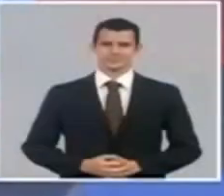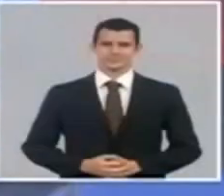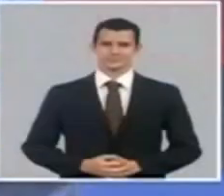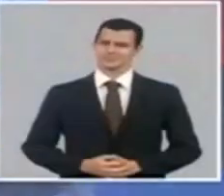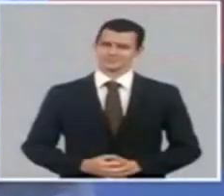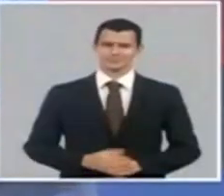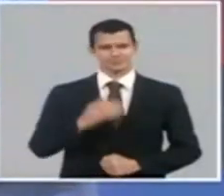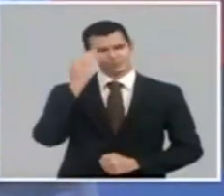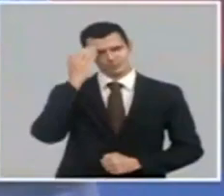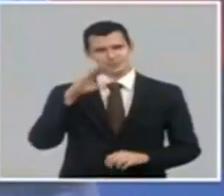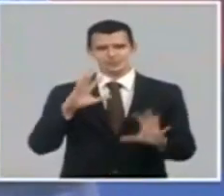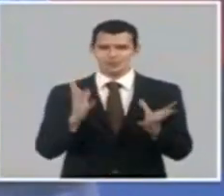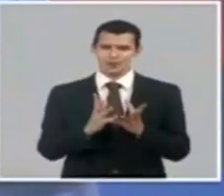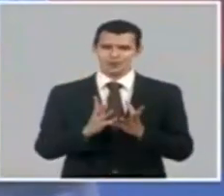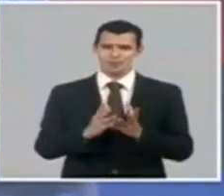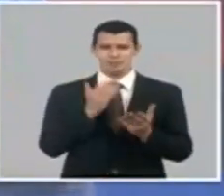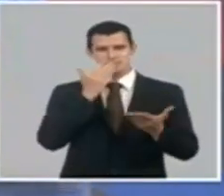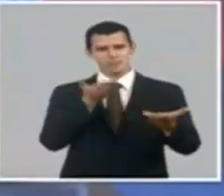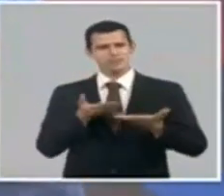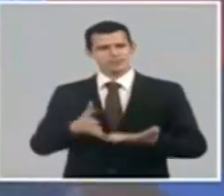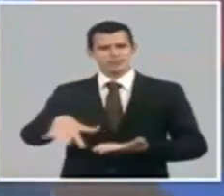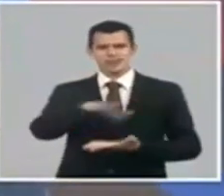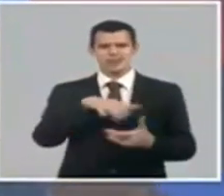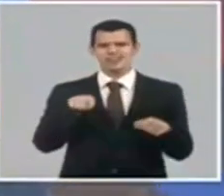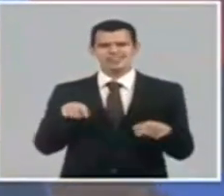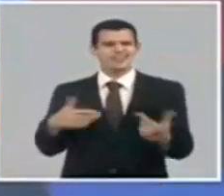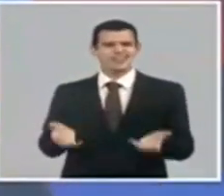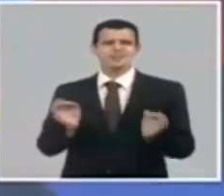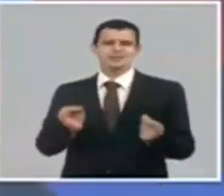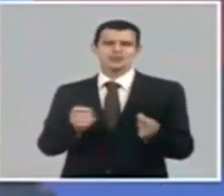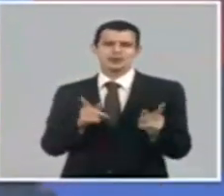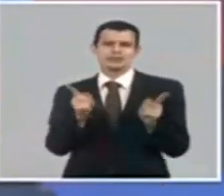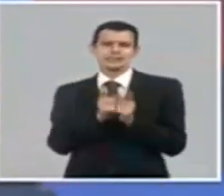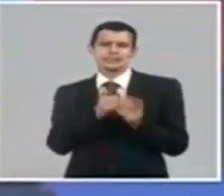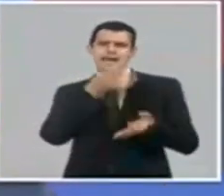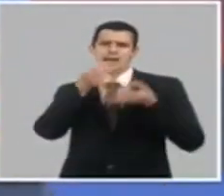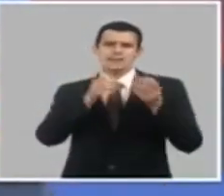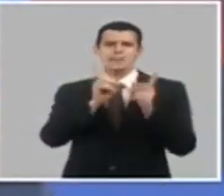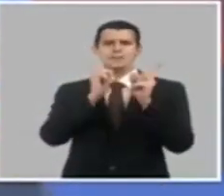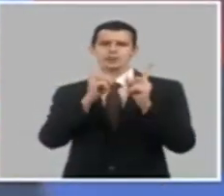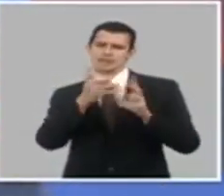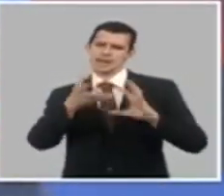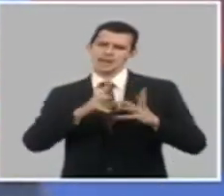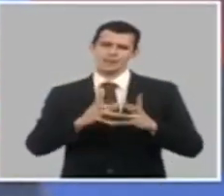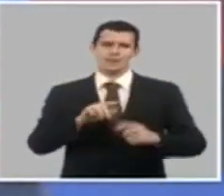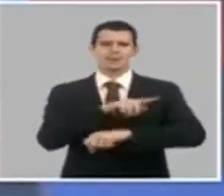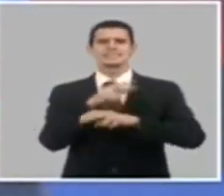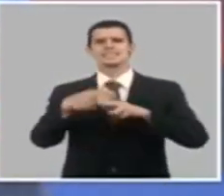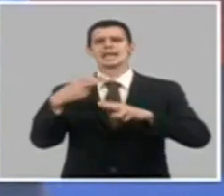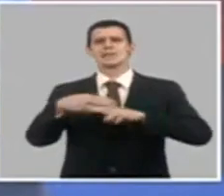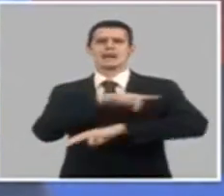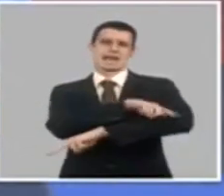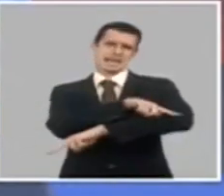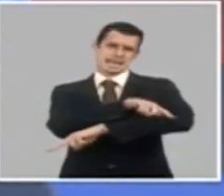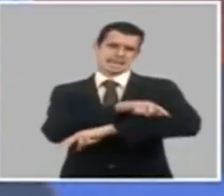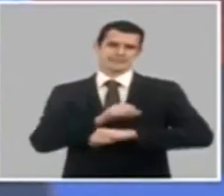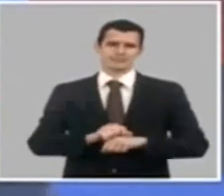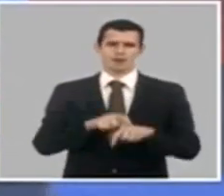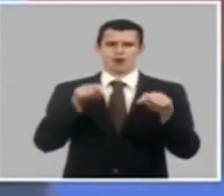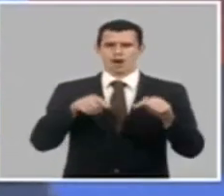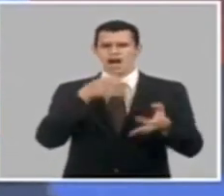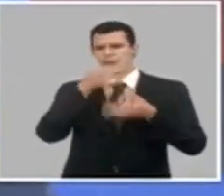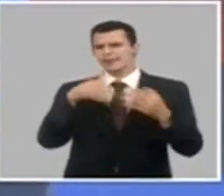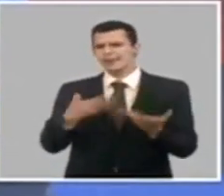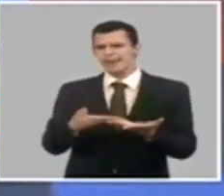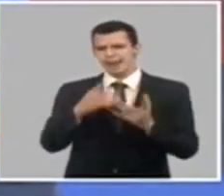muchas gracias y bienvenidos a la esquina hoy voy a compartir con ustedes un cable de una agencia en este caso de la agencia